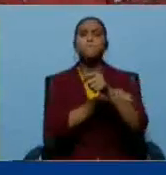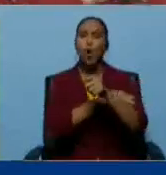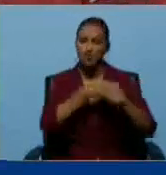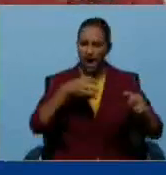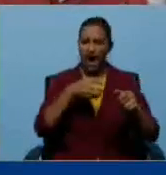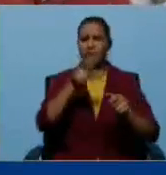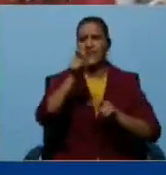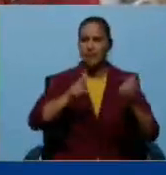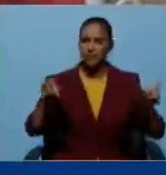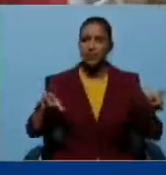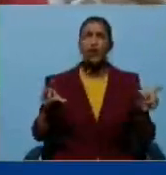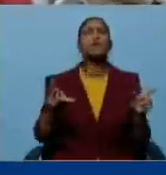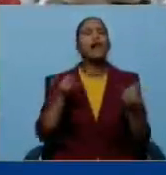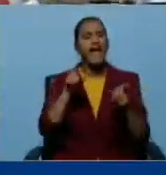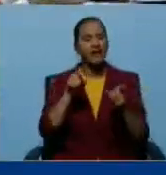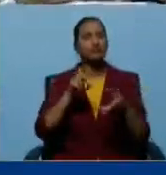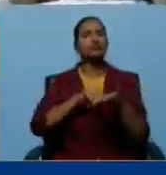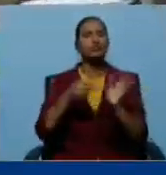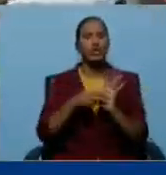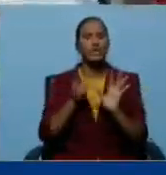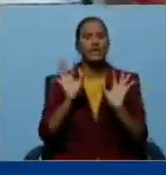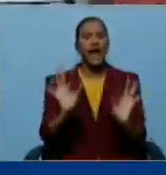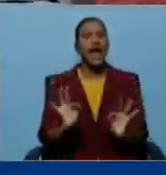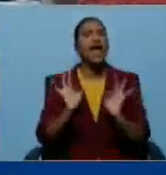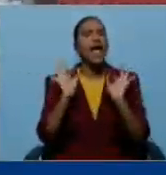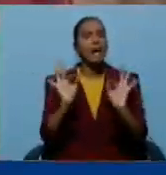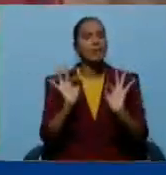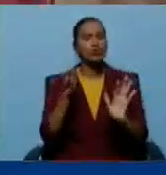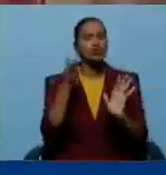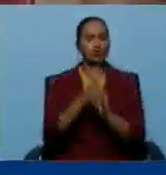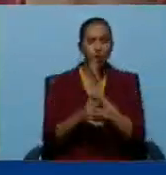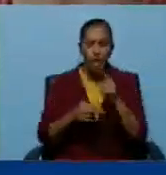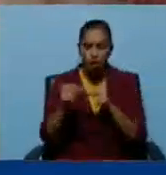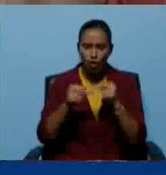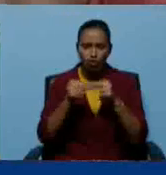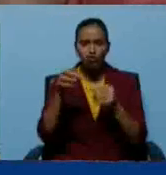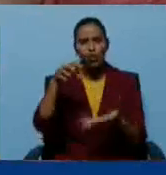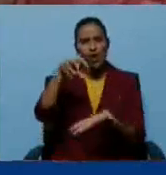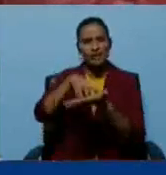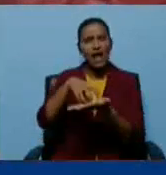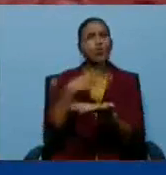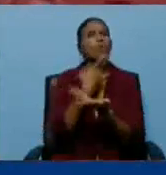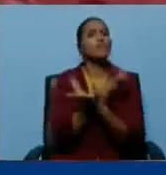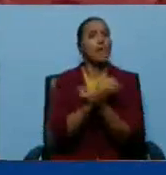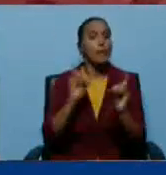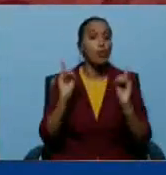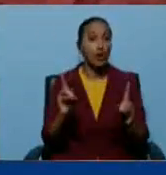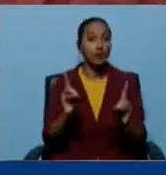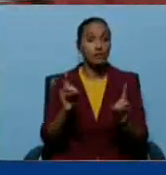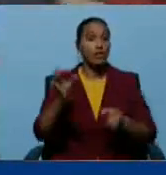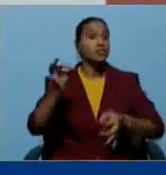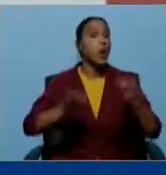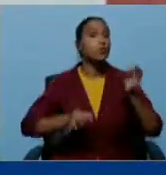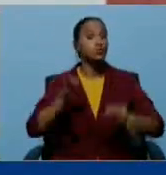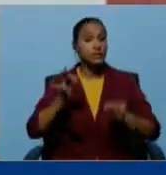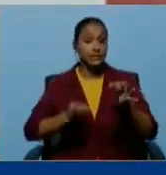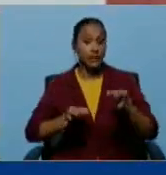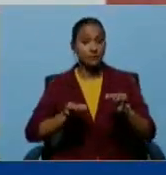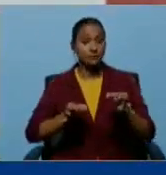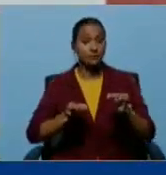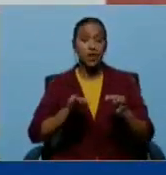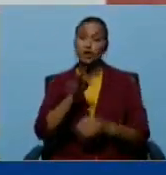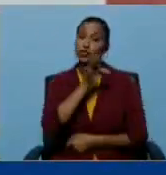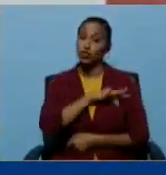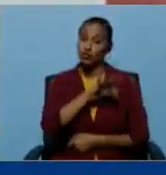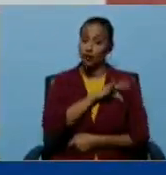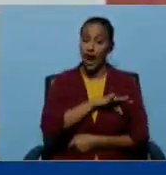esencia de la construcción del Estado democrático, de justicia, social